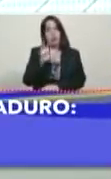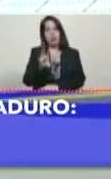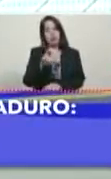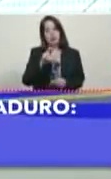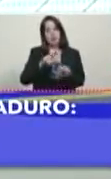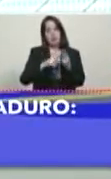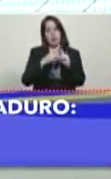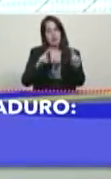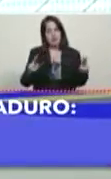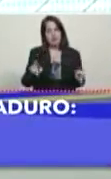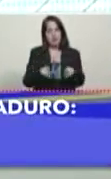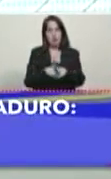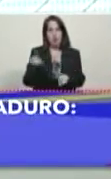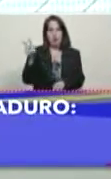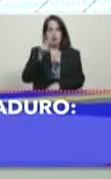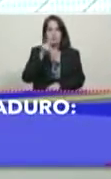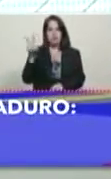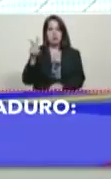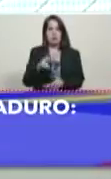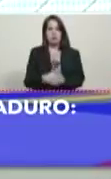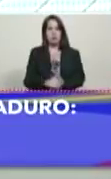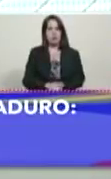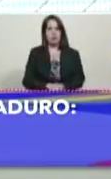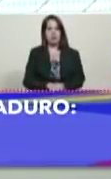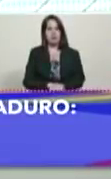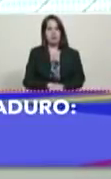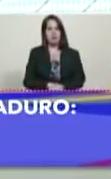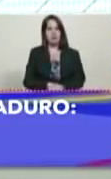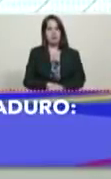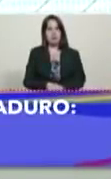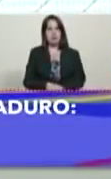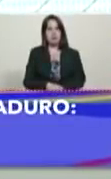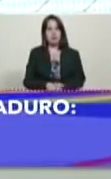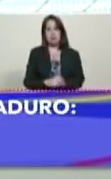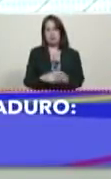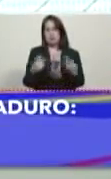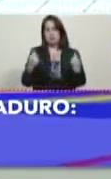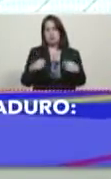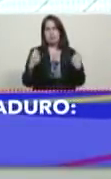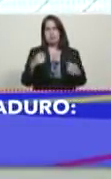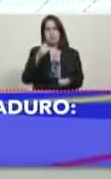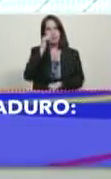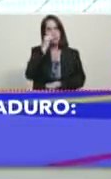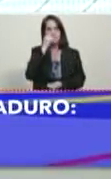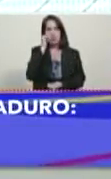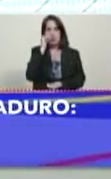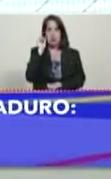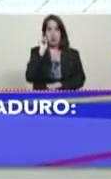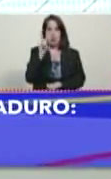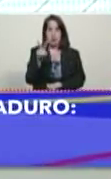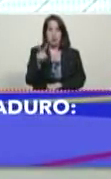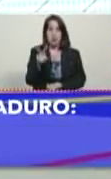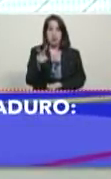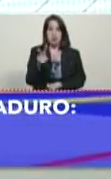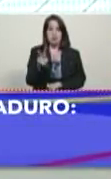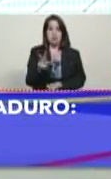como venezuela vamos a ver estos vídeos tenemos bastante vídeo vamos a poner el llamado cronología de